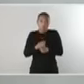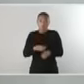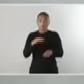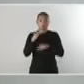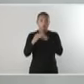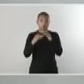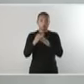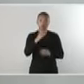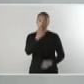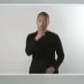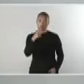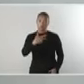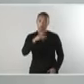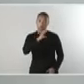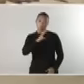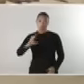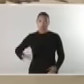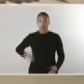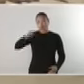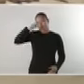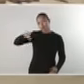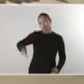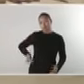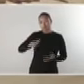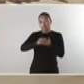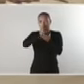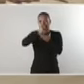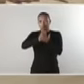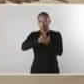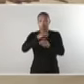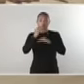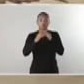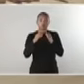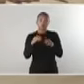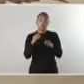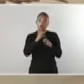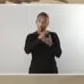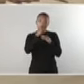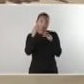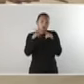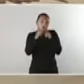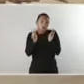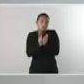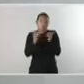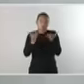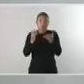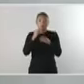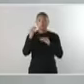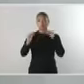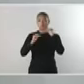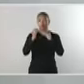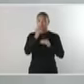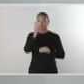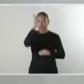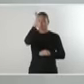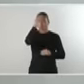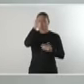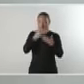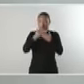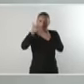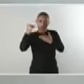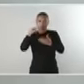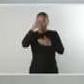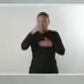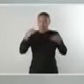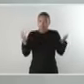entre los ocho candidatos a gobernador de Tamaulipas la comisión organizadora de debates logró los acuerdos y consensos para